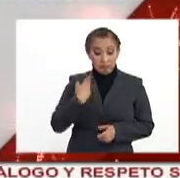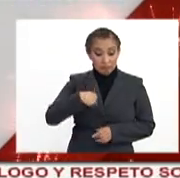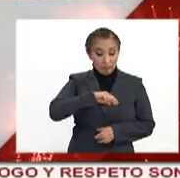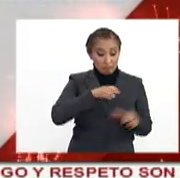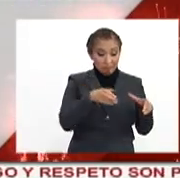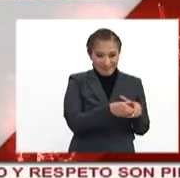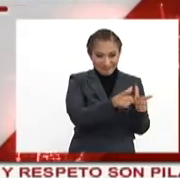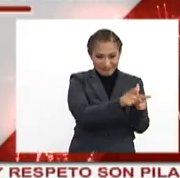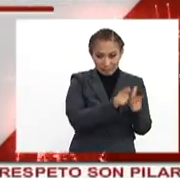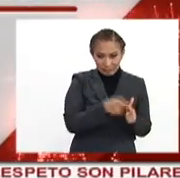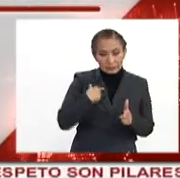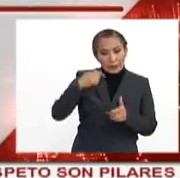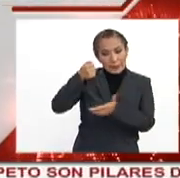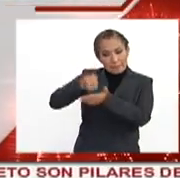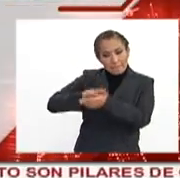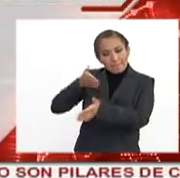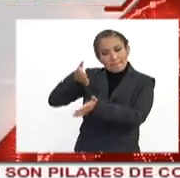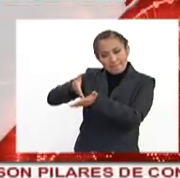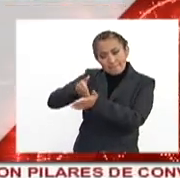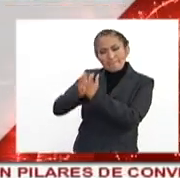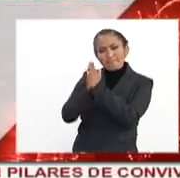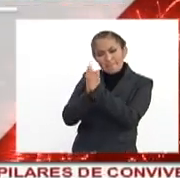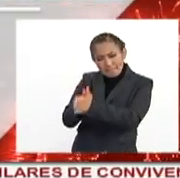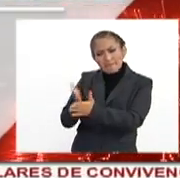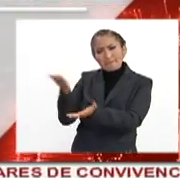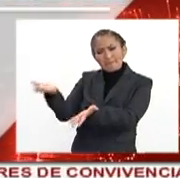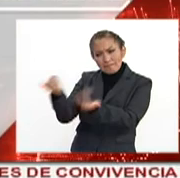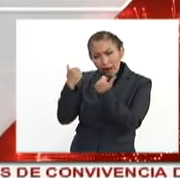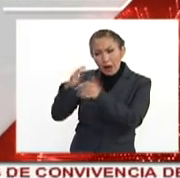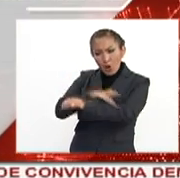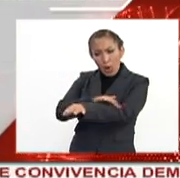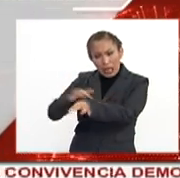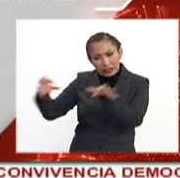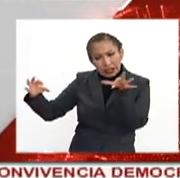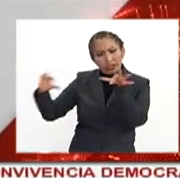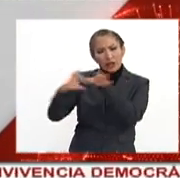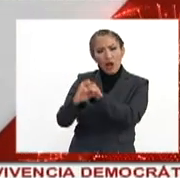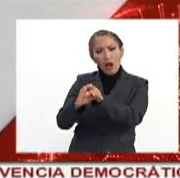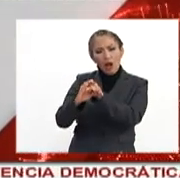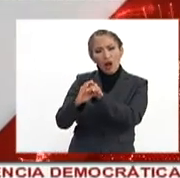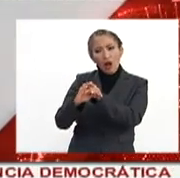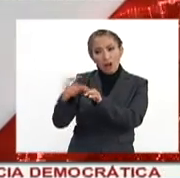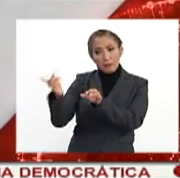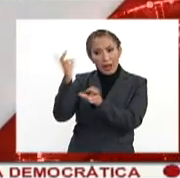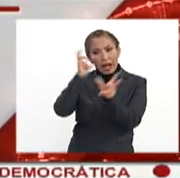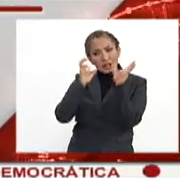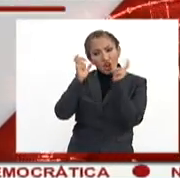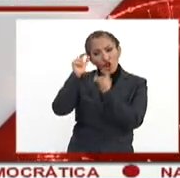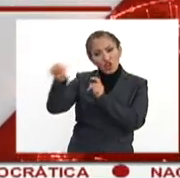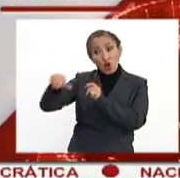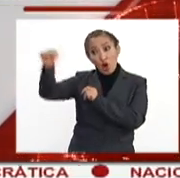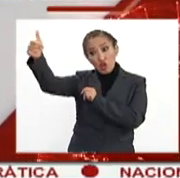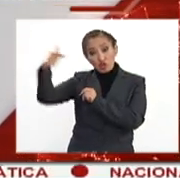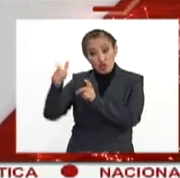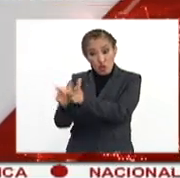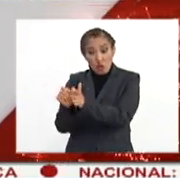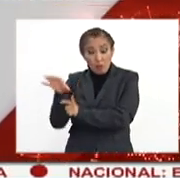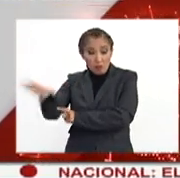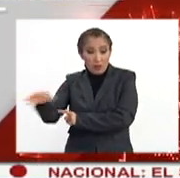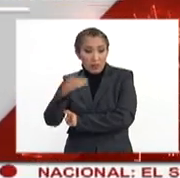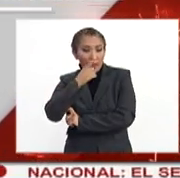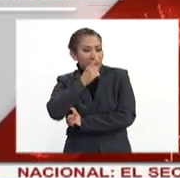Nosotros insistimos desde el inicio en una coalición, pero hoy escuchamos del otro lado